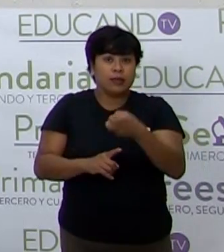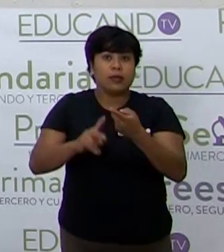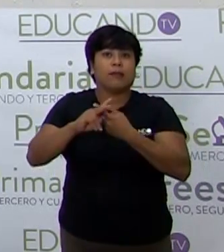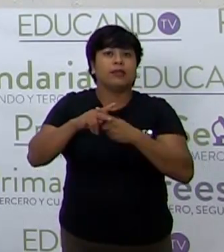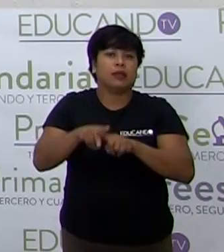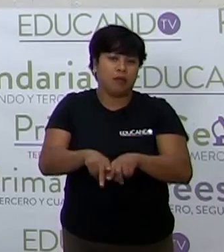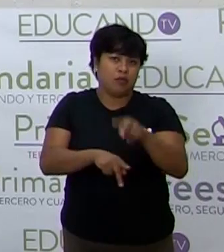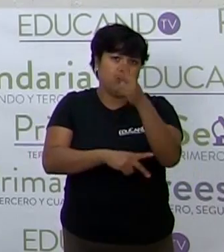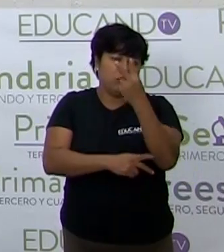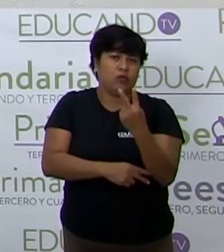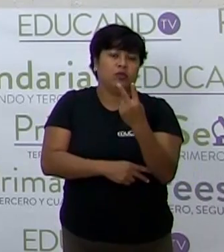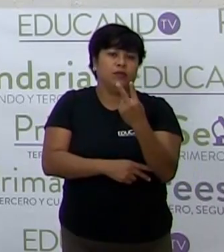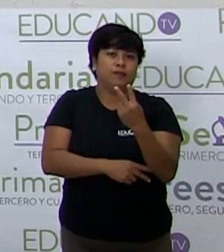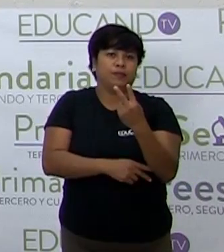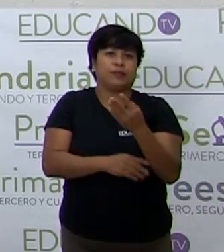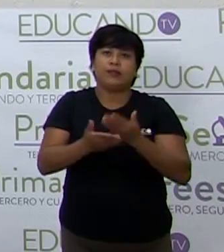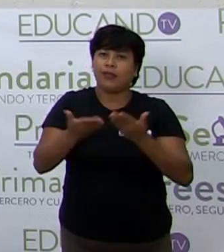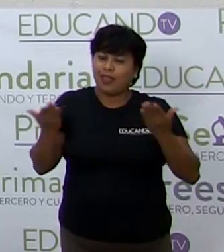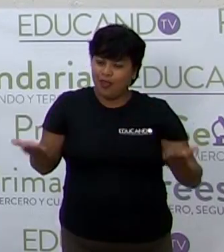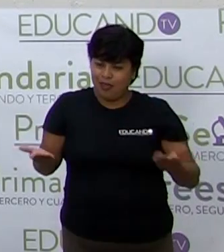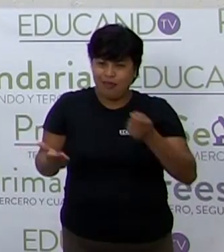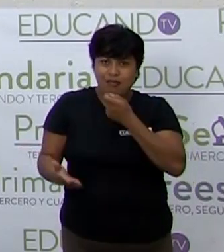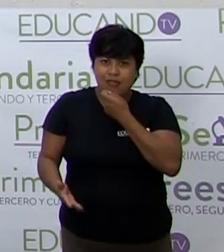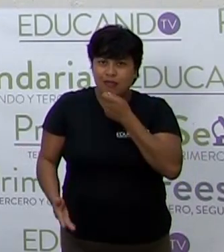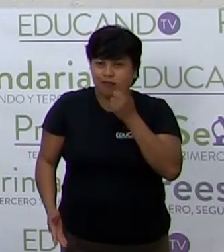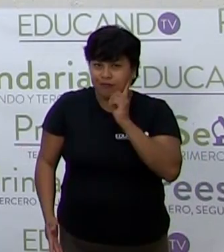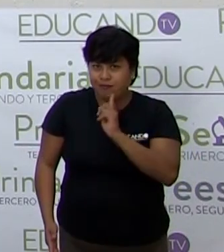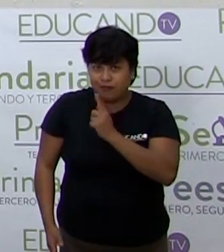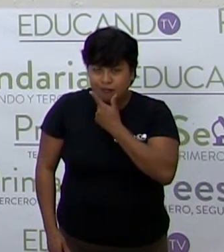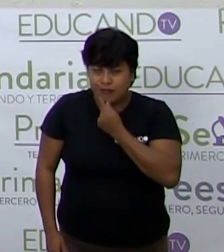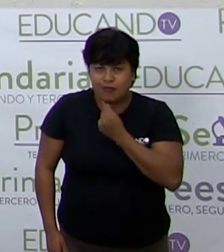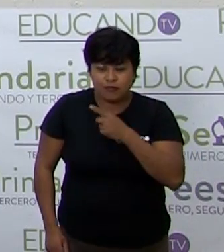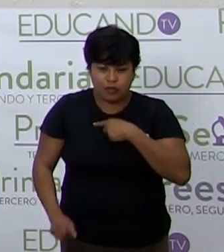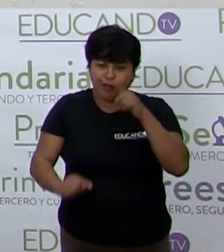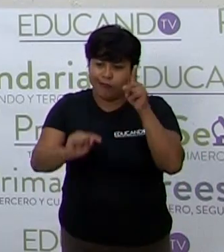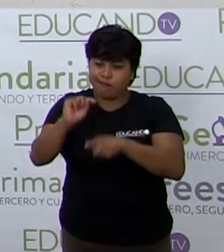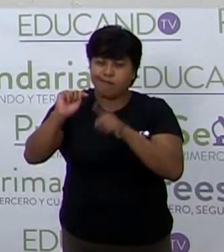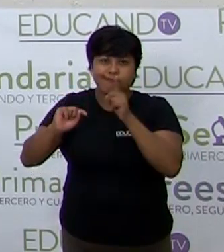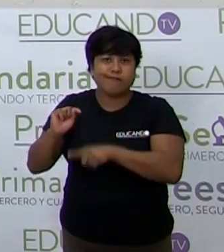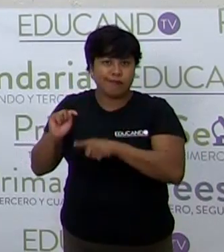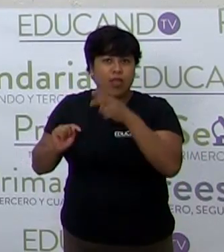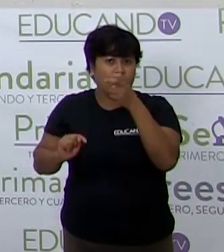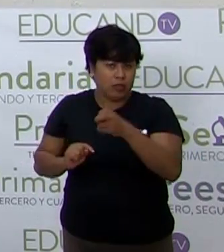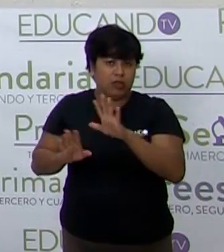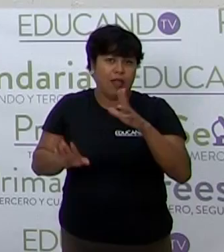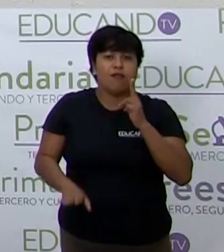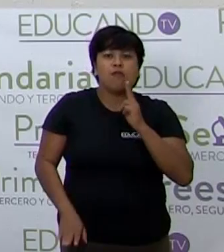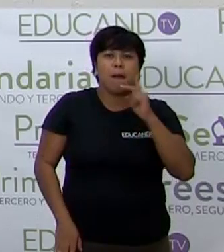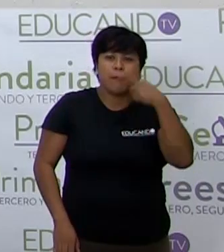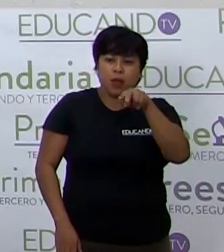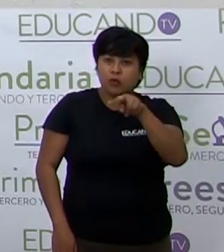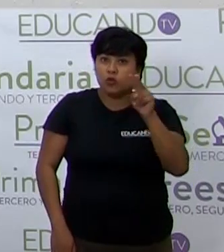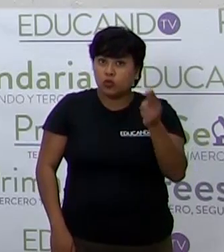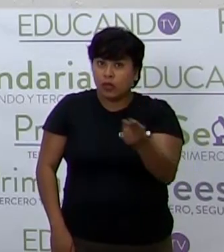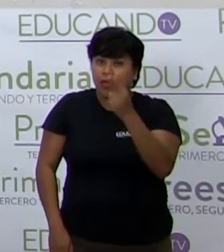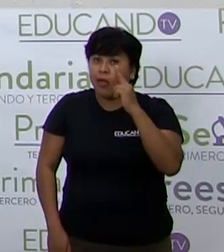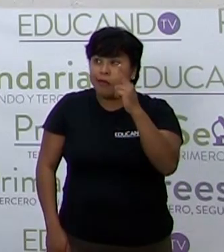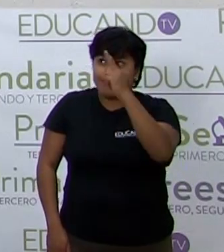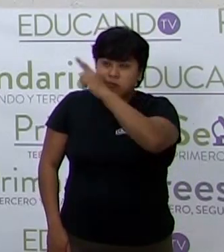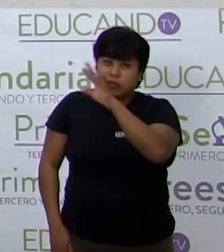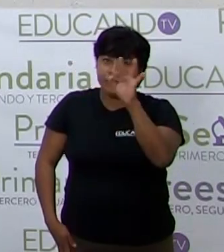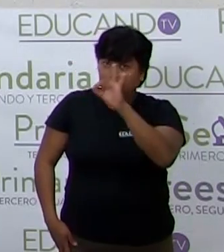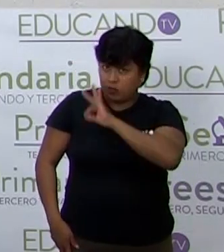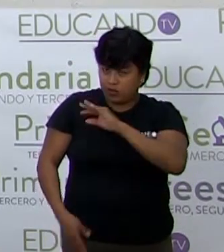figuras. Ahora sí, niños y niñas, voy a quitar esto. Nos ha servido para ilustrar. Espero que estés tomando